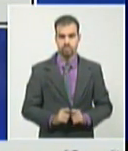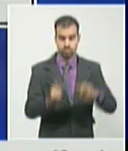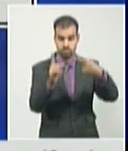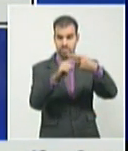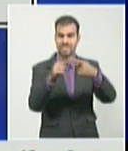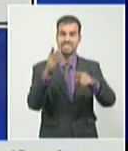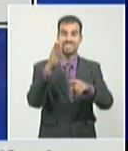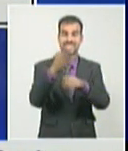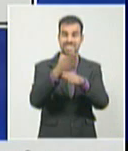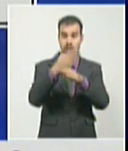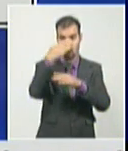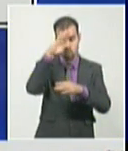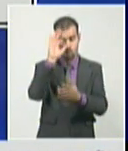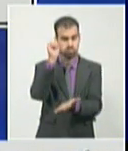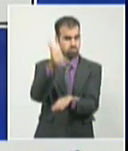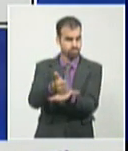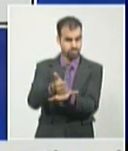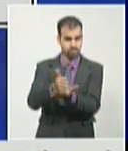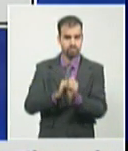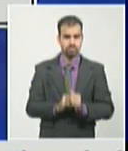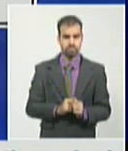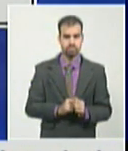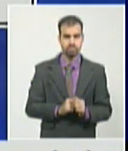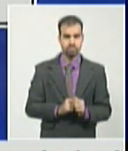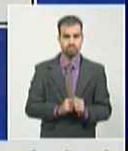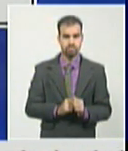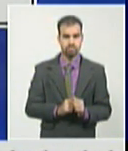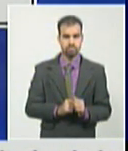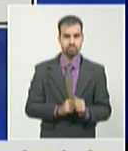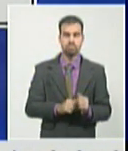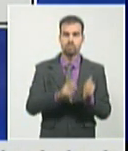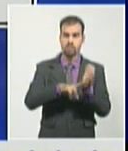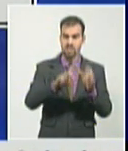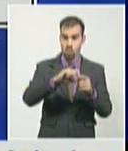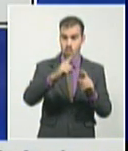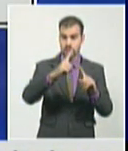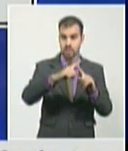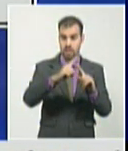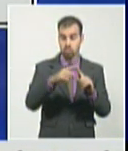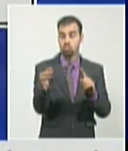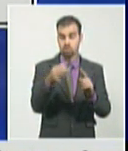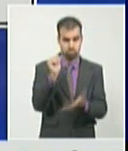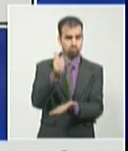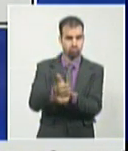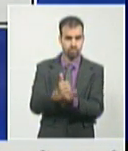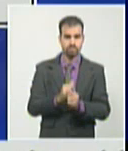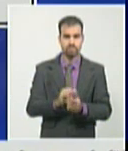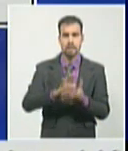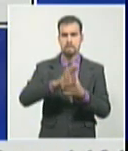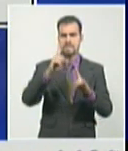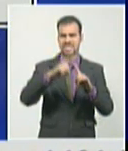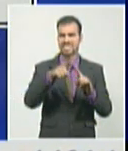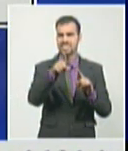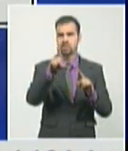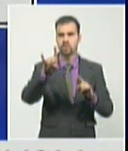312 plantan a mo 301 matanza 192